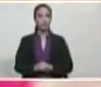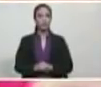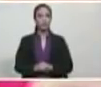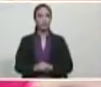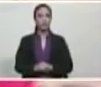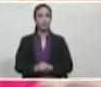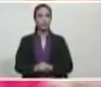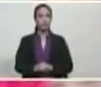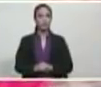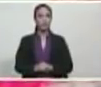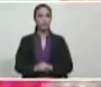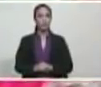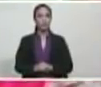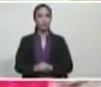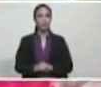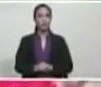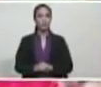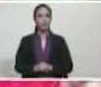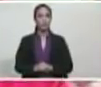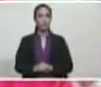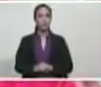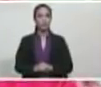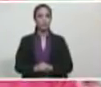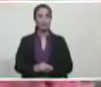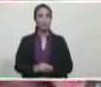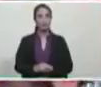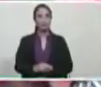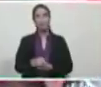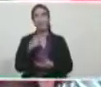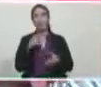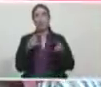Al movimiento del transporte.